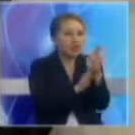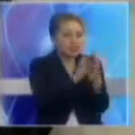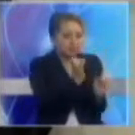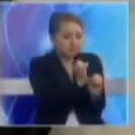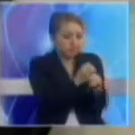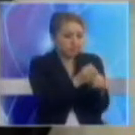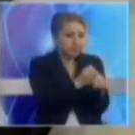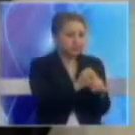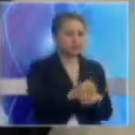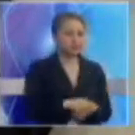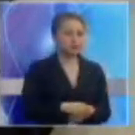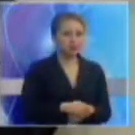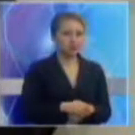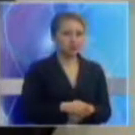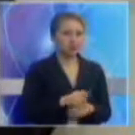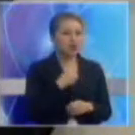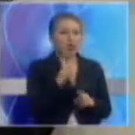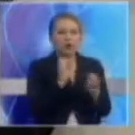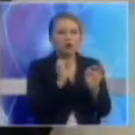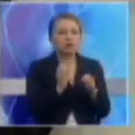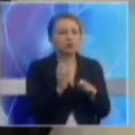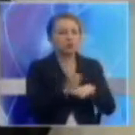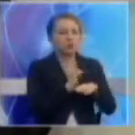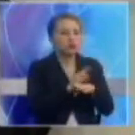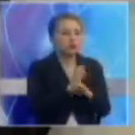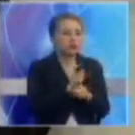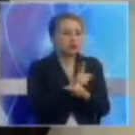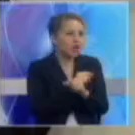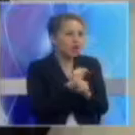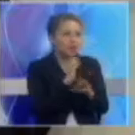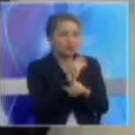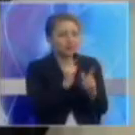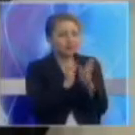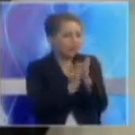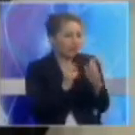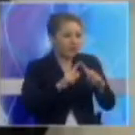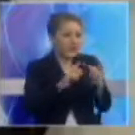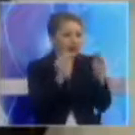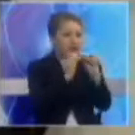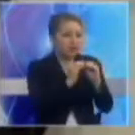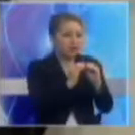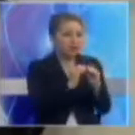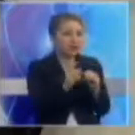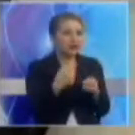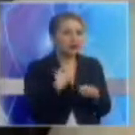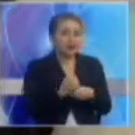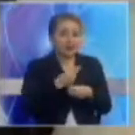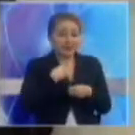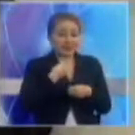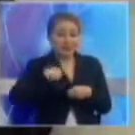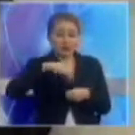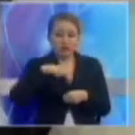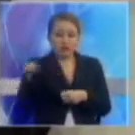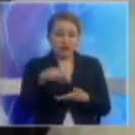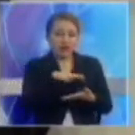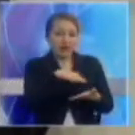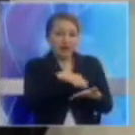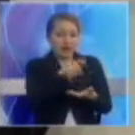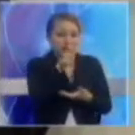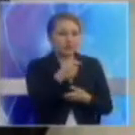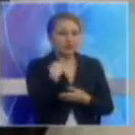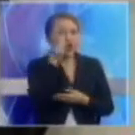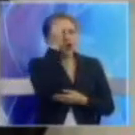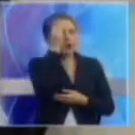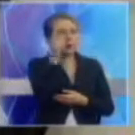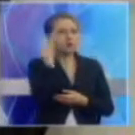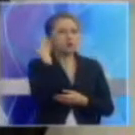científico, hacia utilizar las redes sociales y la tecnología que tenemos en este momento, está haciendo que nuestros estudiantes, por otra parte,